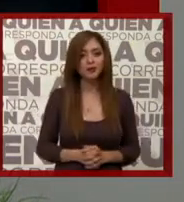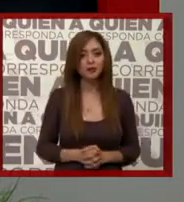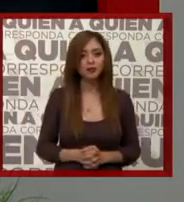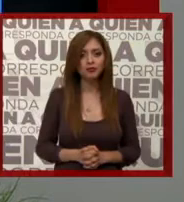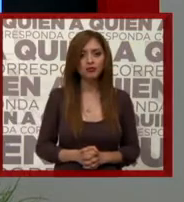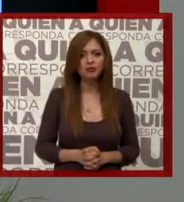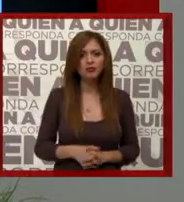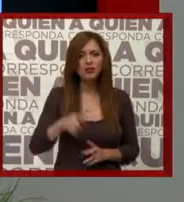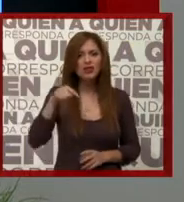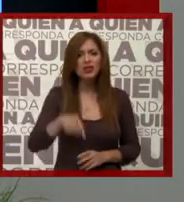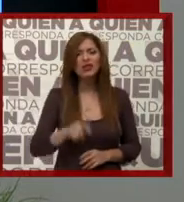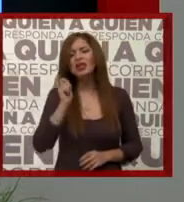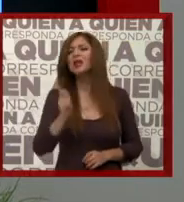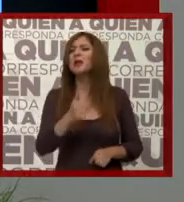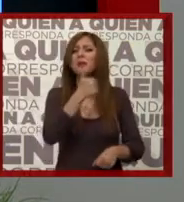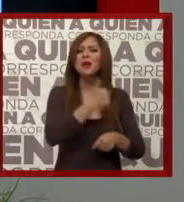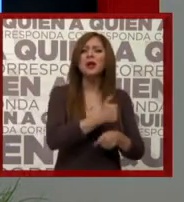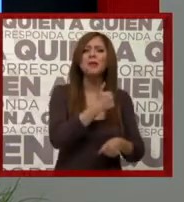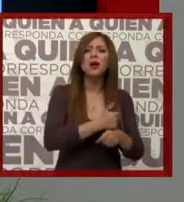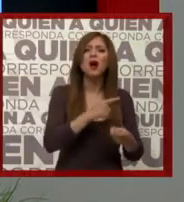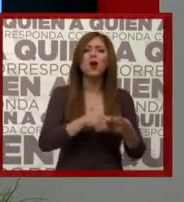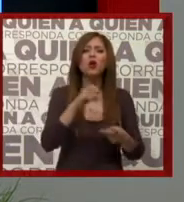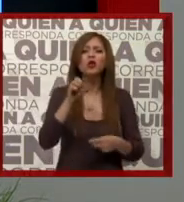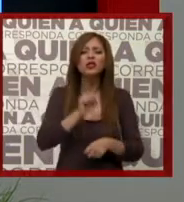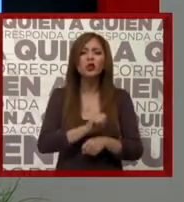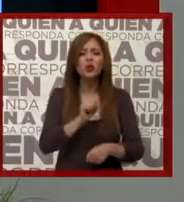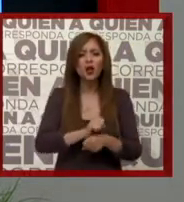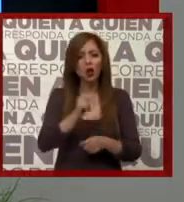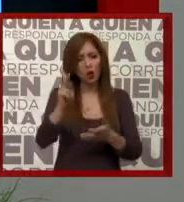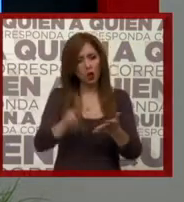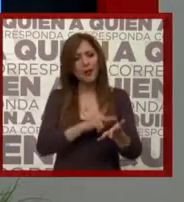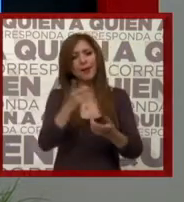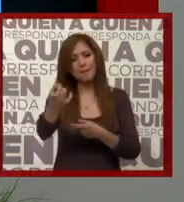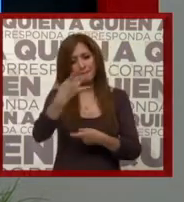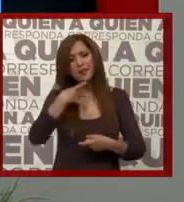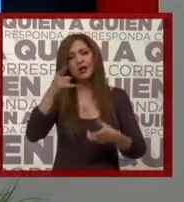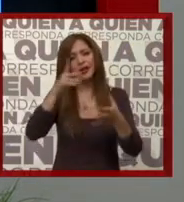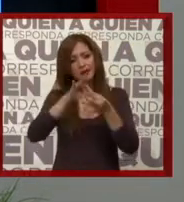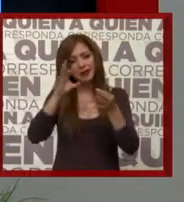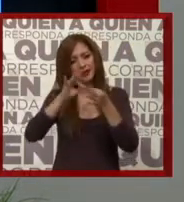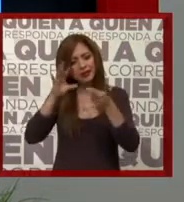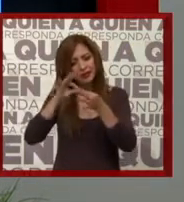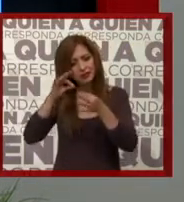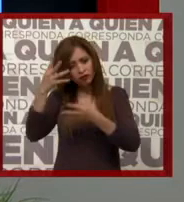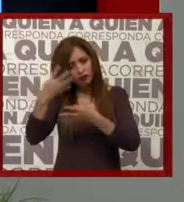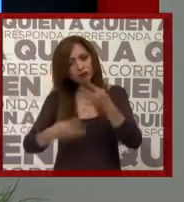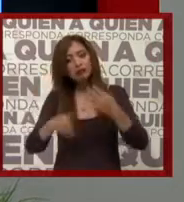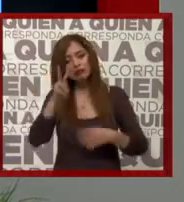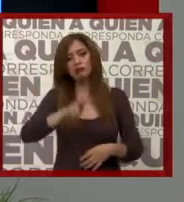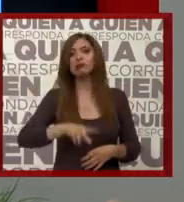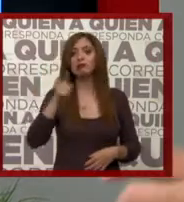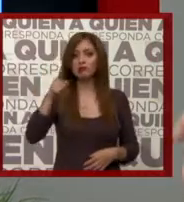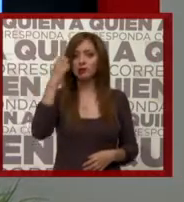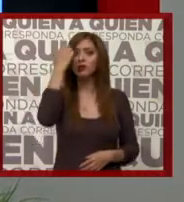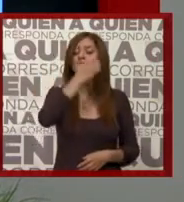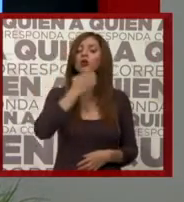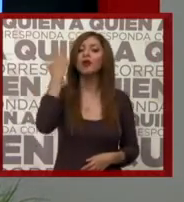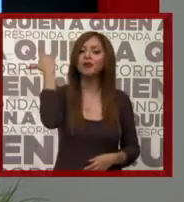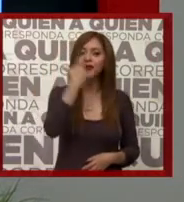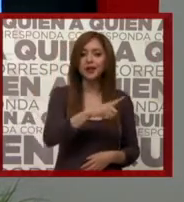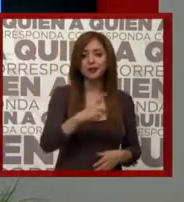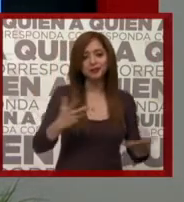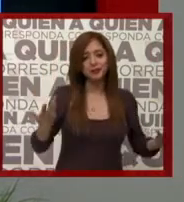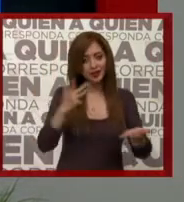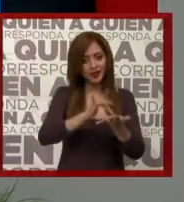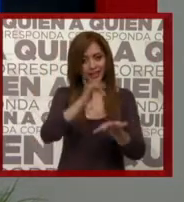¿Qué nivel es esto? ¿Primaria o secundaria? Mándame todos los datos de la escuela. Ahí sí, sí está fregada la escuela, en serio. Sí está fregada, pero bueno.